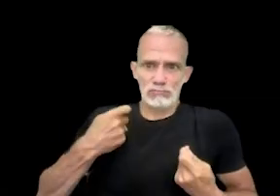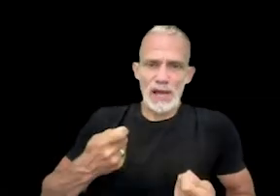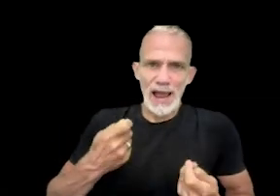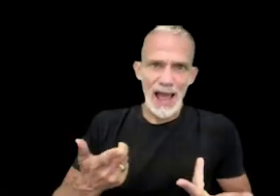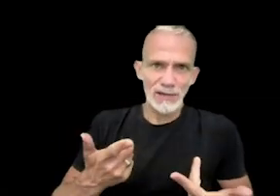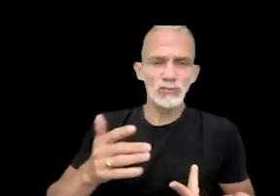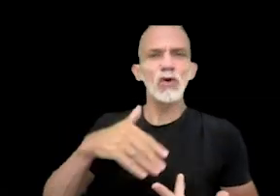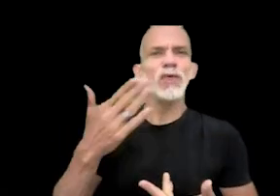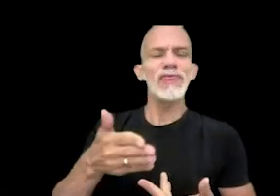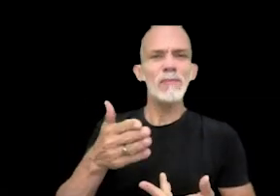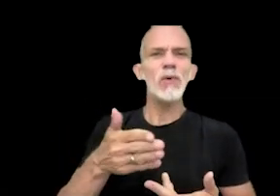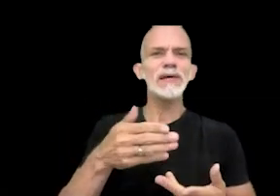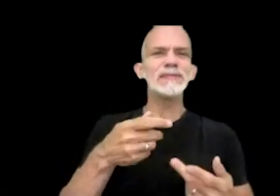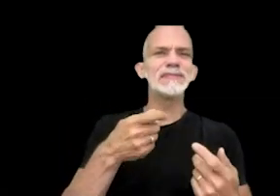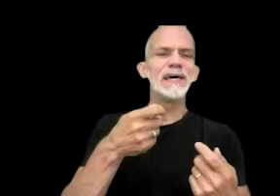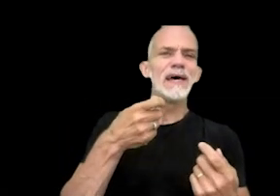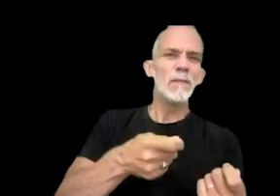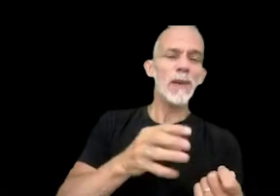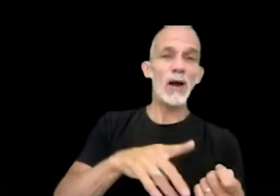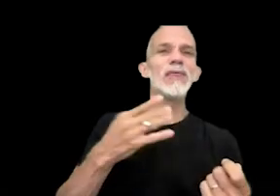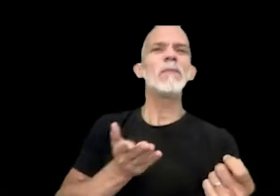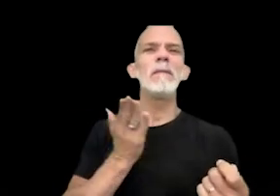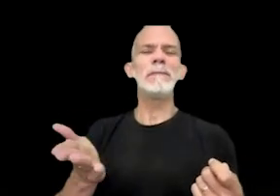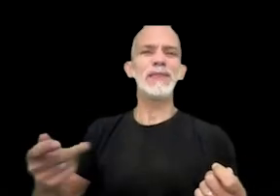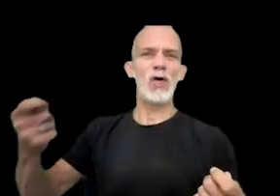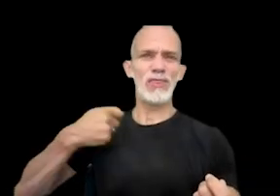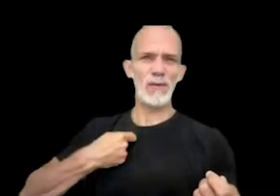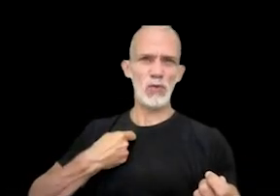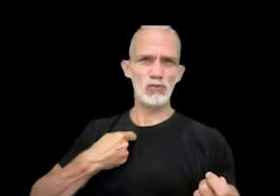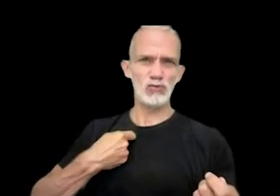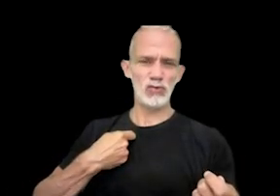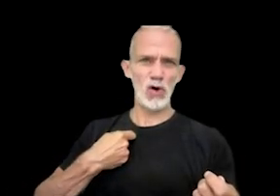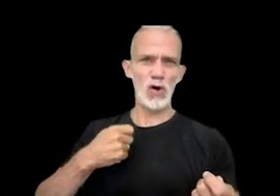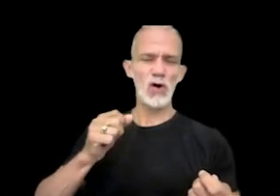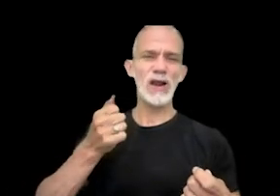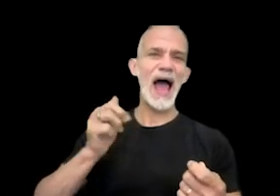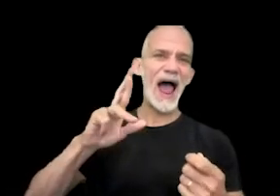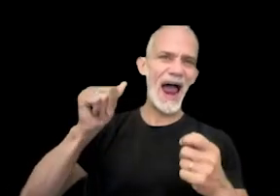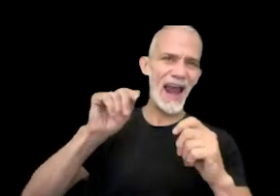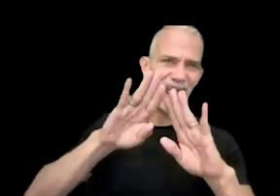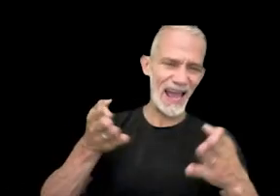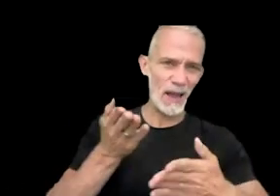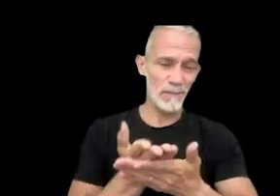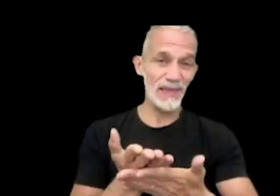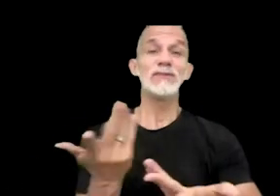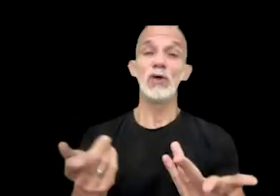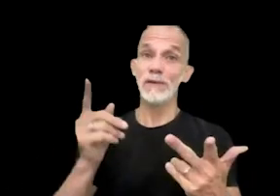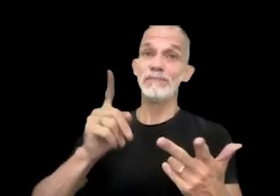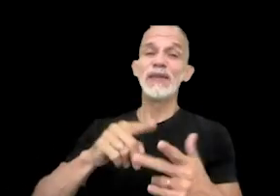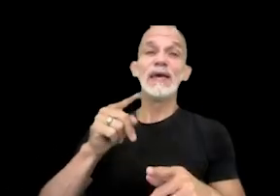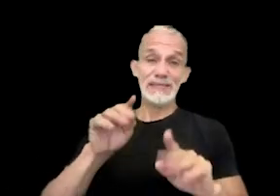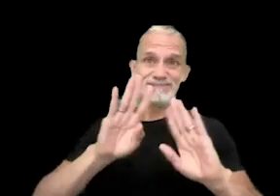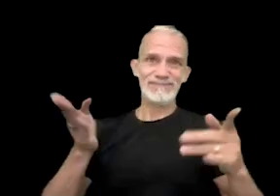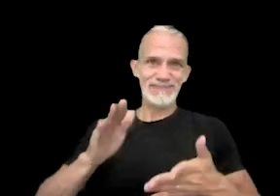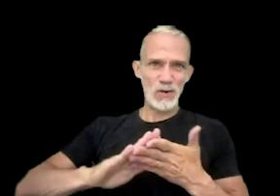y luego el pedido de devoluciones por parte del fisco. Entonces, la resolución